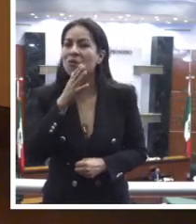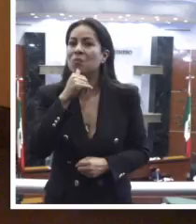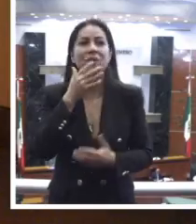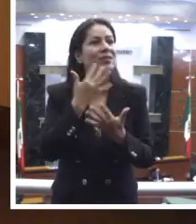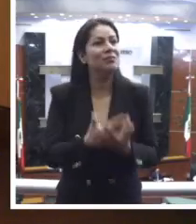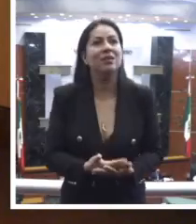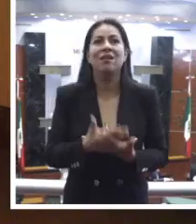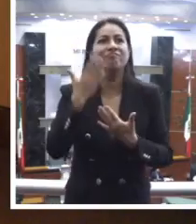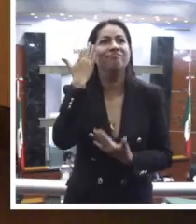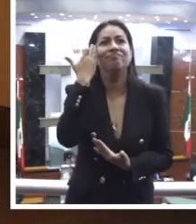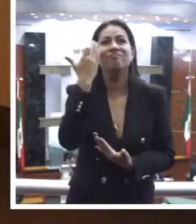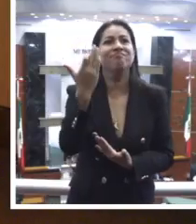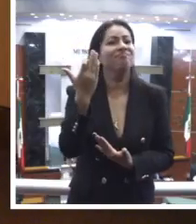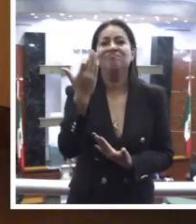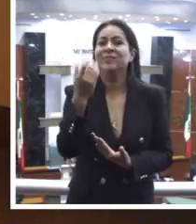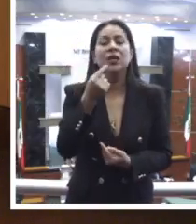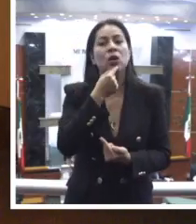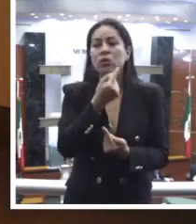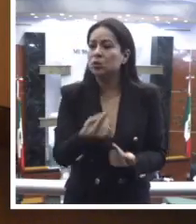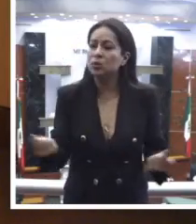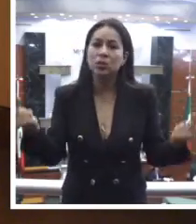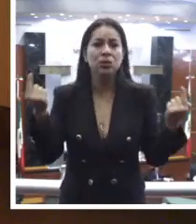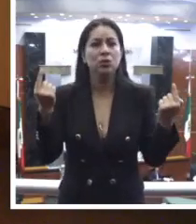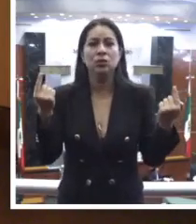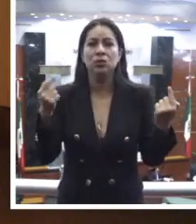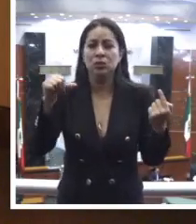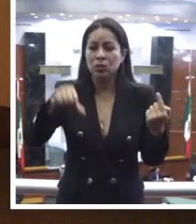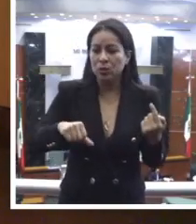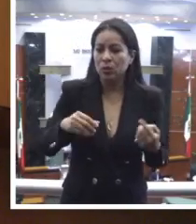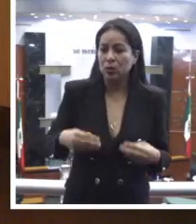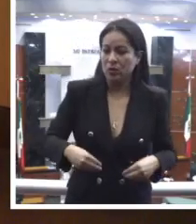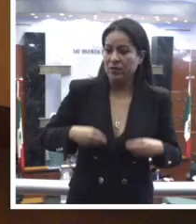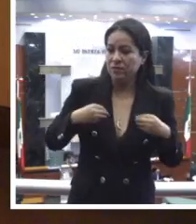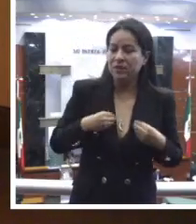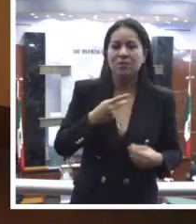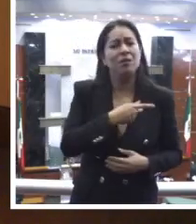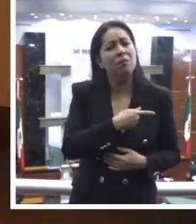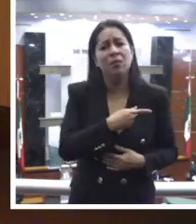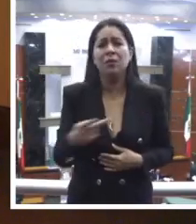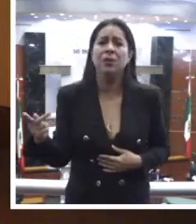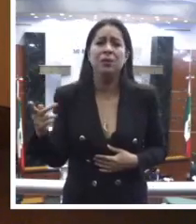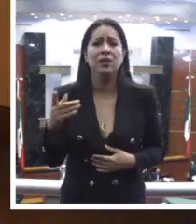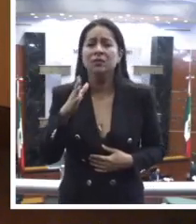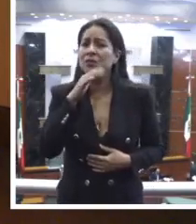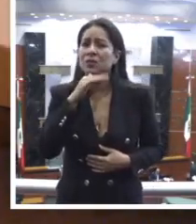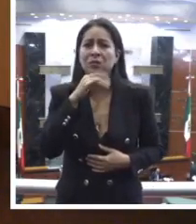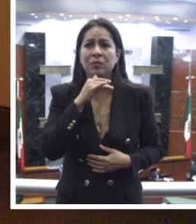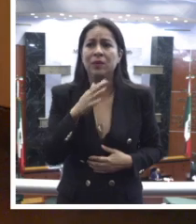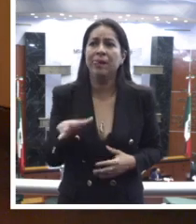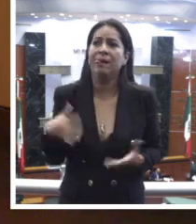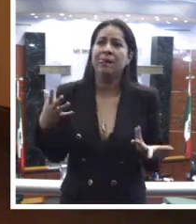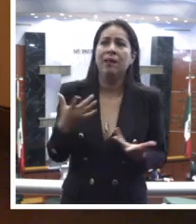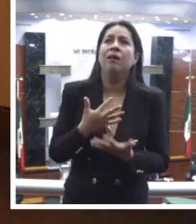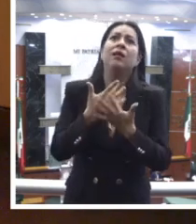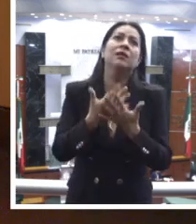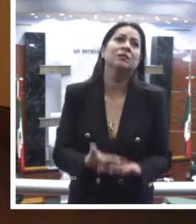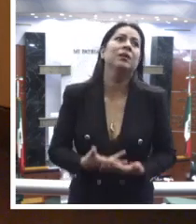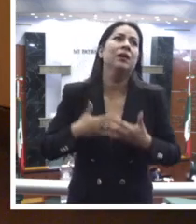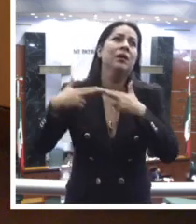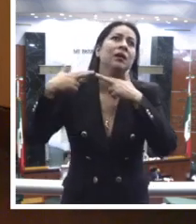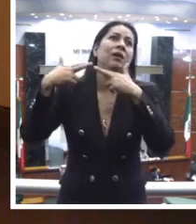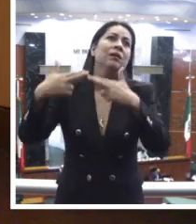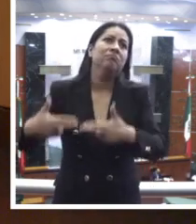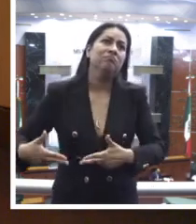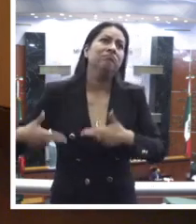esperar más. Las niñas y los niños que hoy viven en condiciones de pobreza no pueden darse el lujo de esperar otra